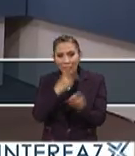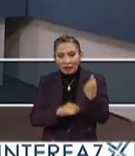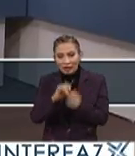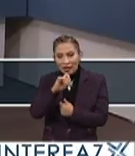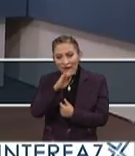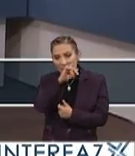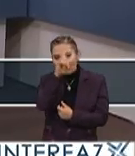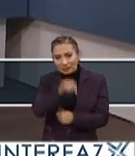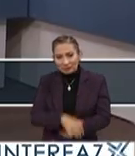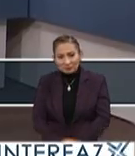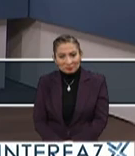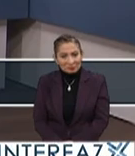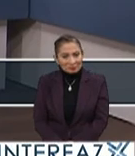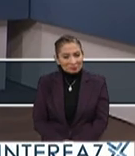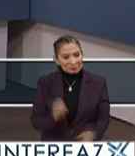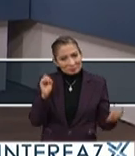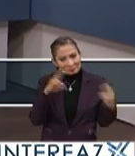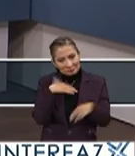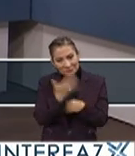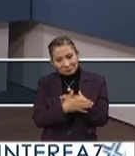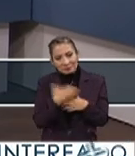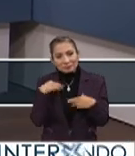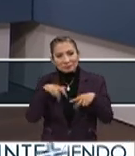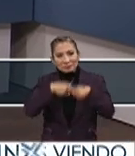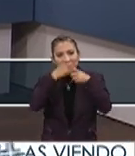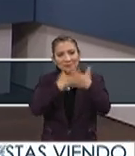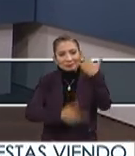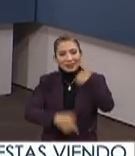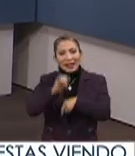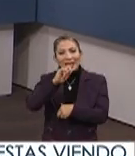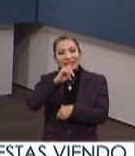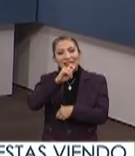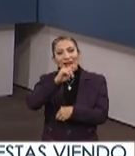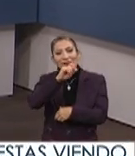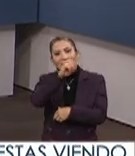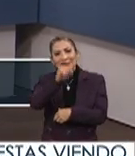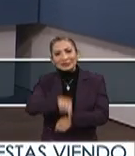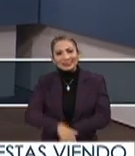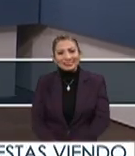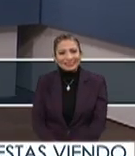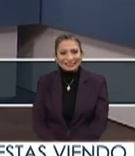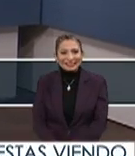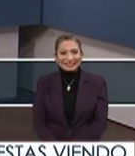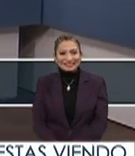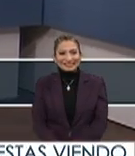en Interfaz. Gracias a ustedes por la invitación. Y hasta la próxima. Una pausa, regresamos. Esto es Interfaz.